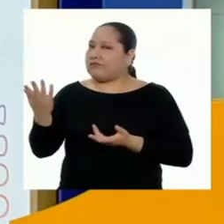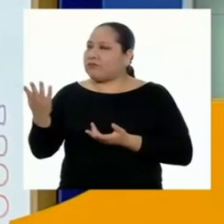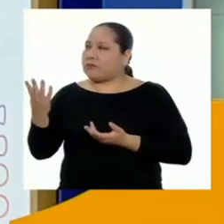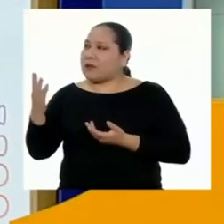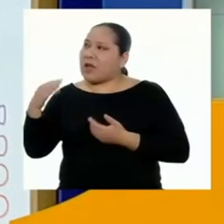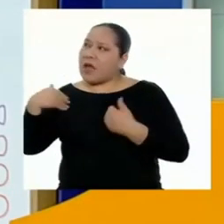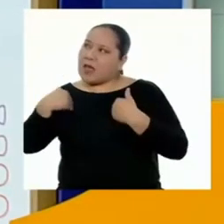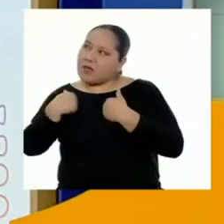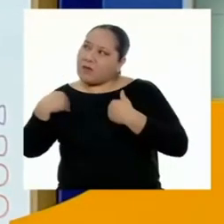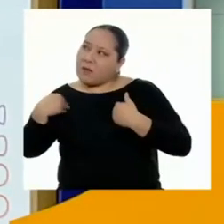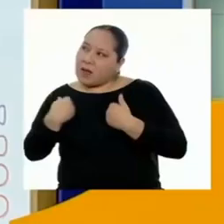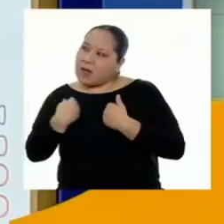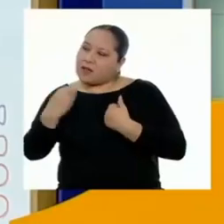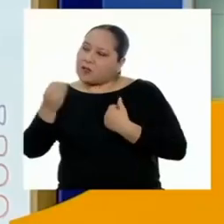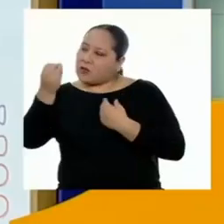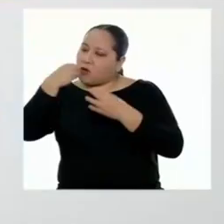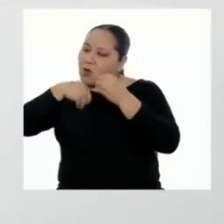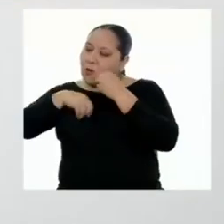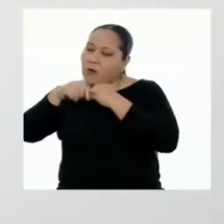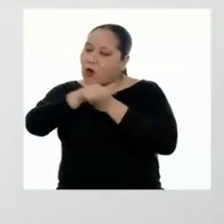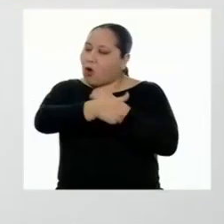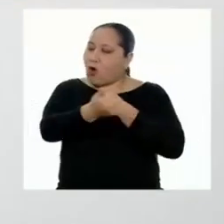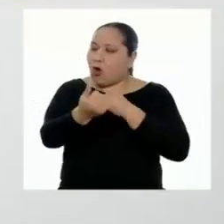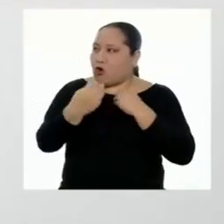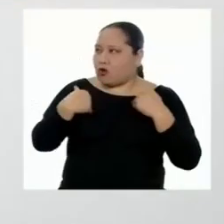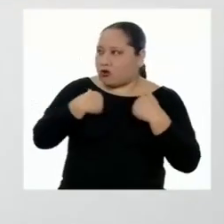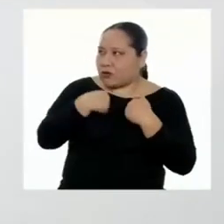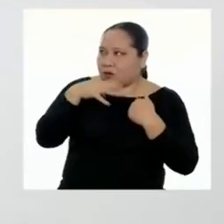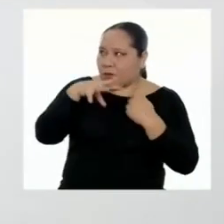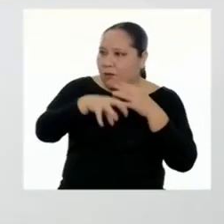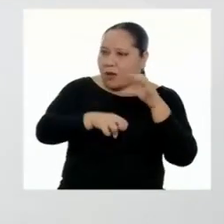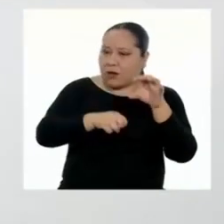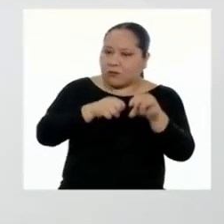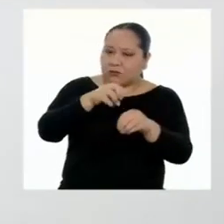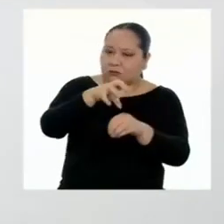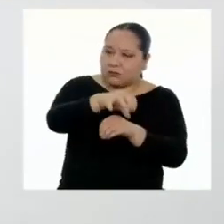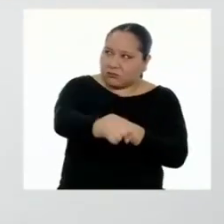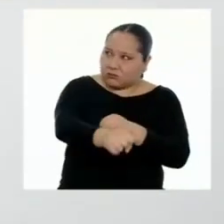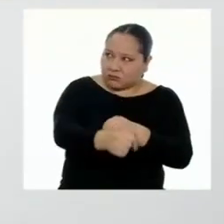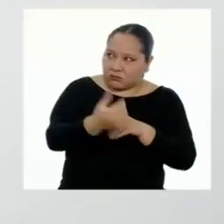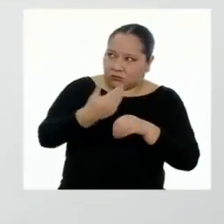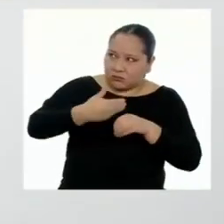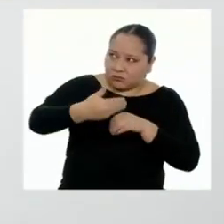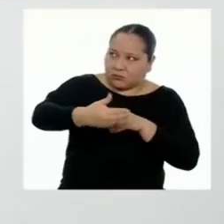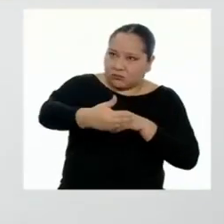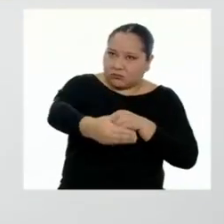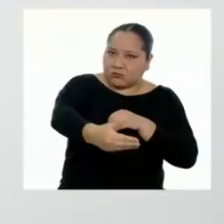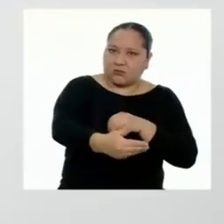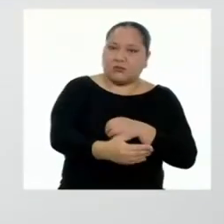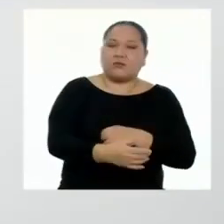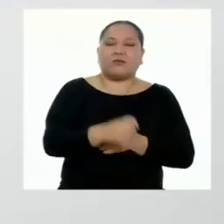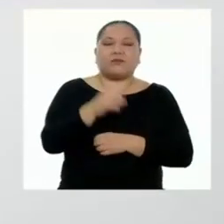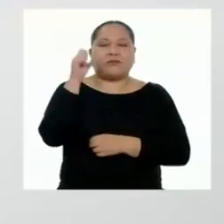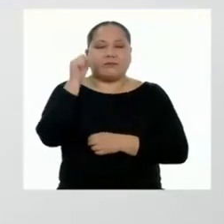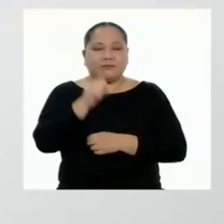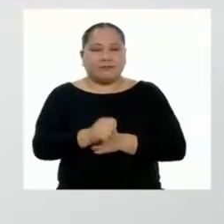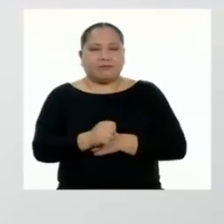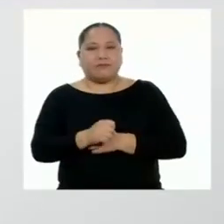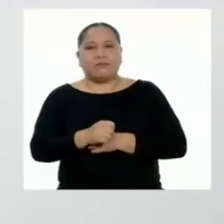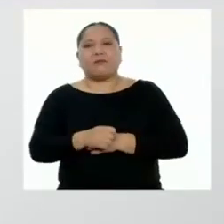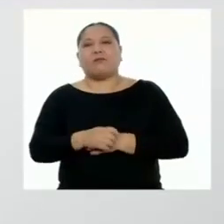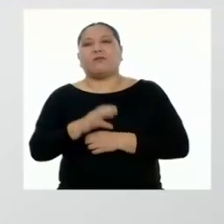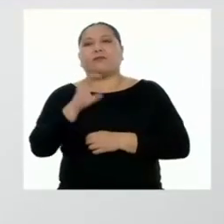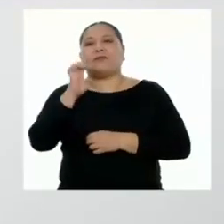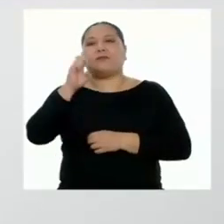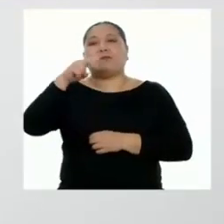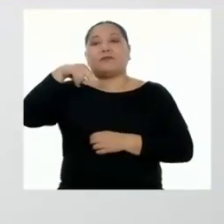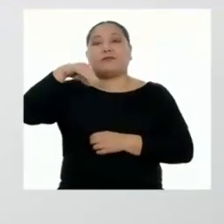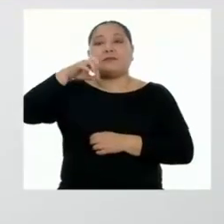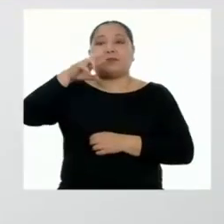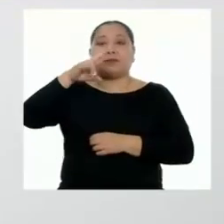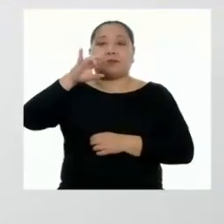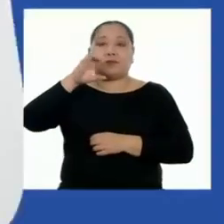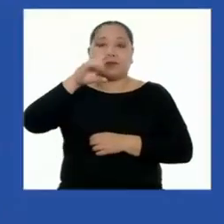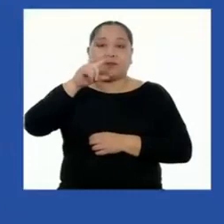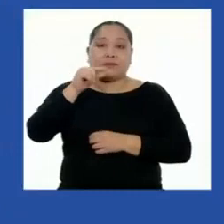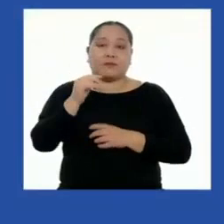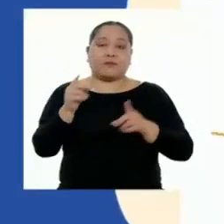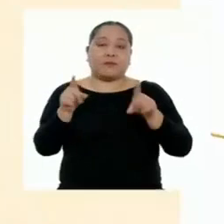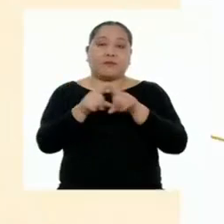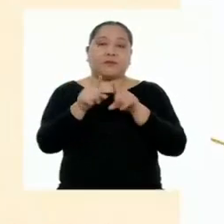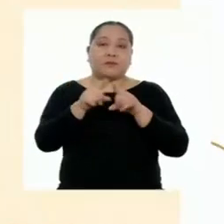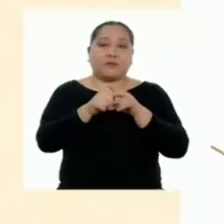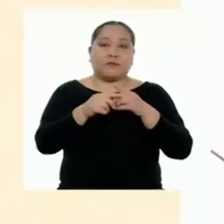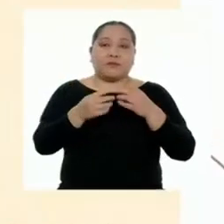la energía que necesitan para vivir. Sí, Rodrigo. De esta forma la energía y los nutrientes fluyen de uno al